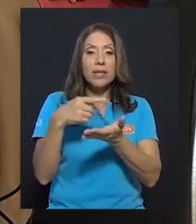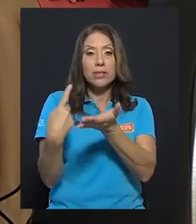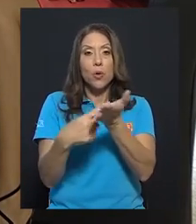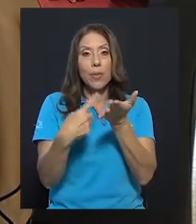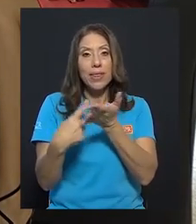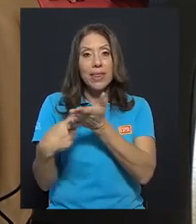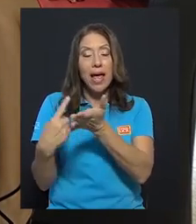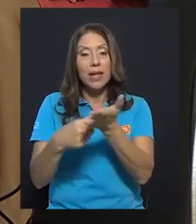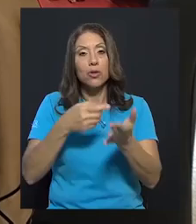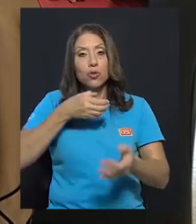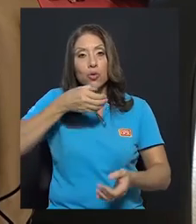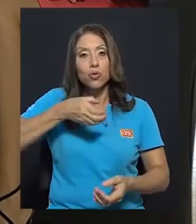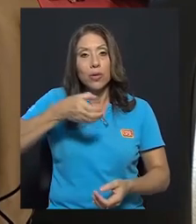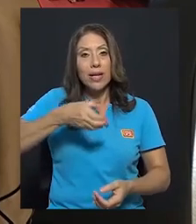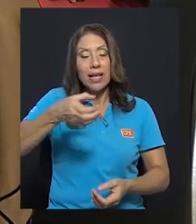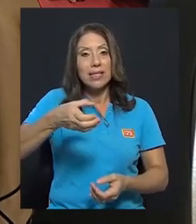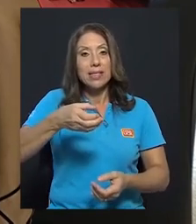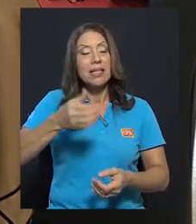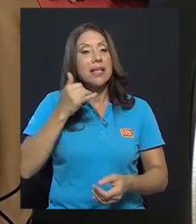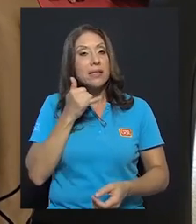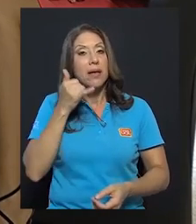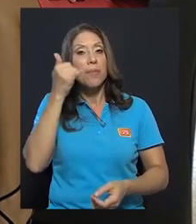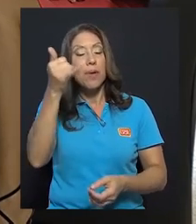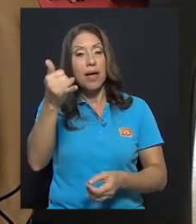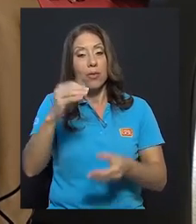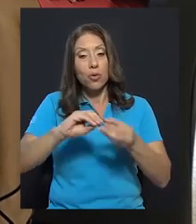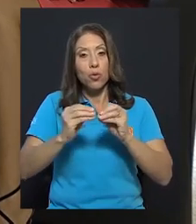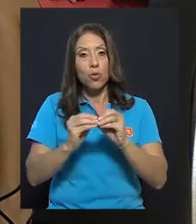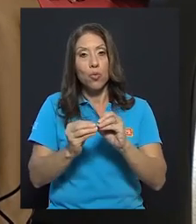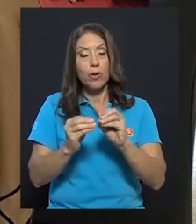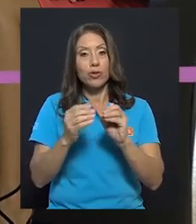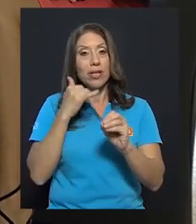dudas, comentarios o sugerencias a los teléfonos